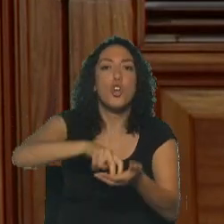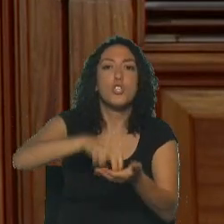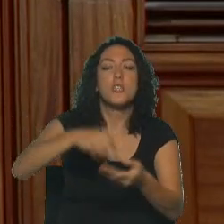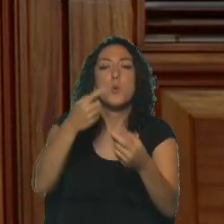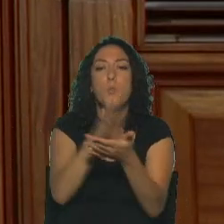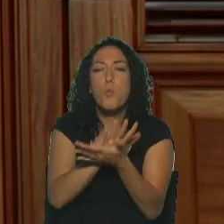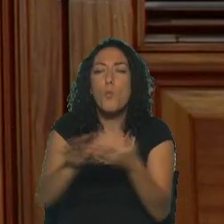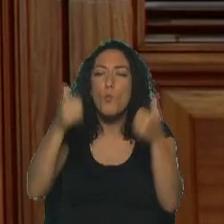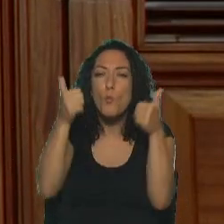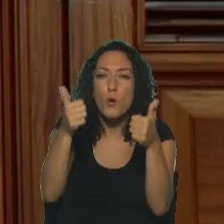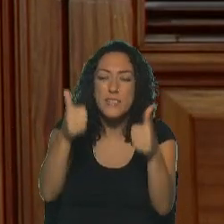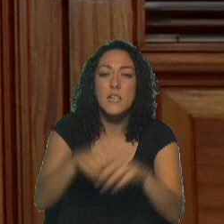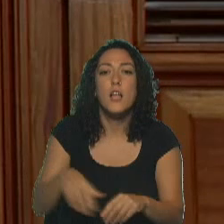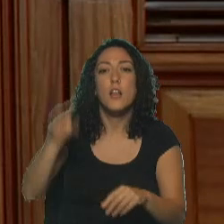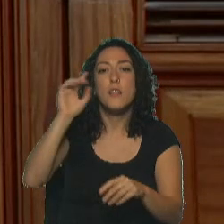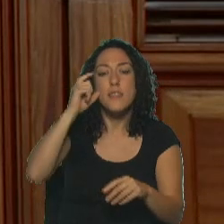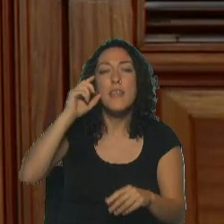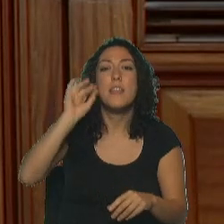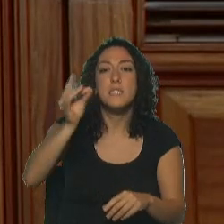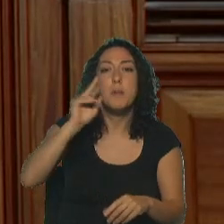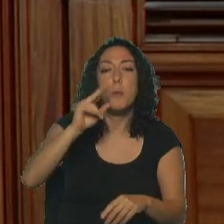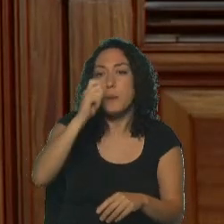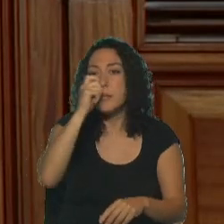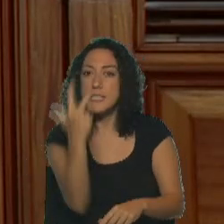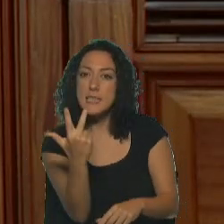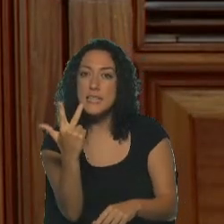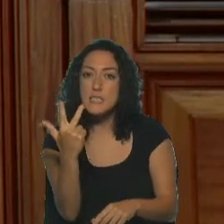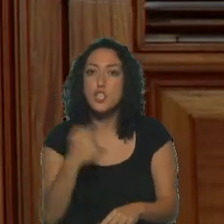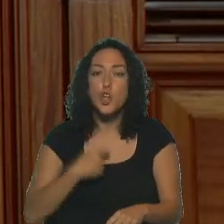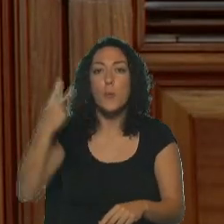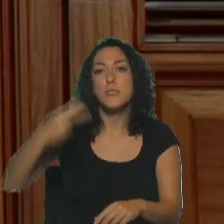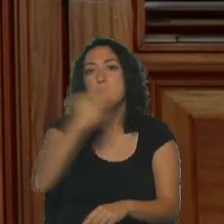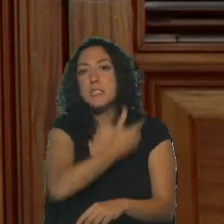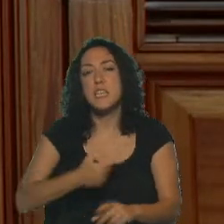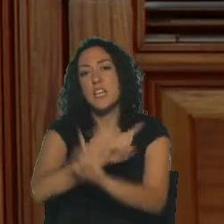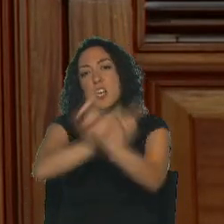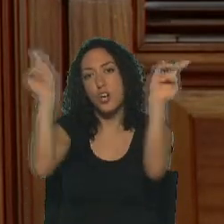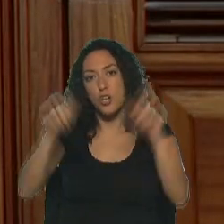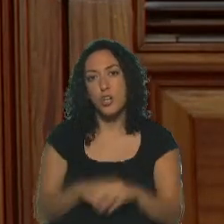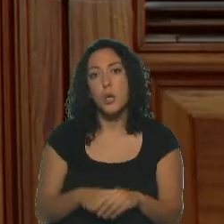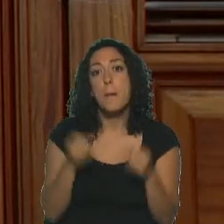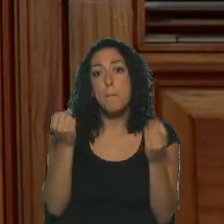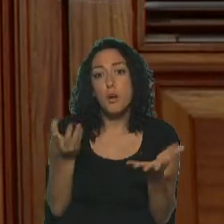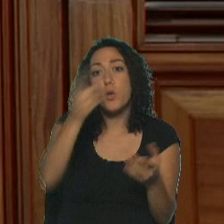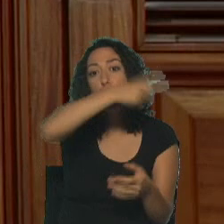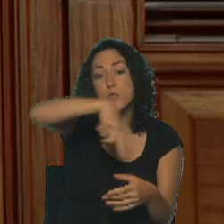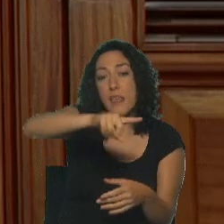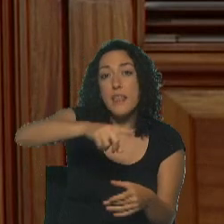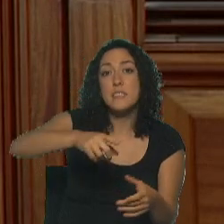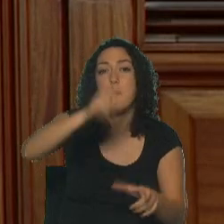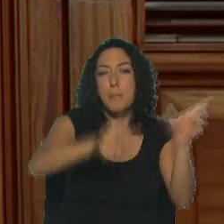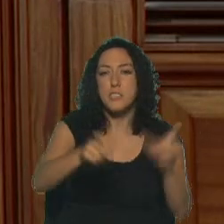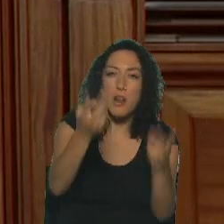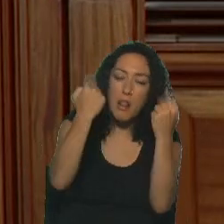diciembre del 2023... no voy a tener fuero, no voy a ser vicepresidenta, así que le va a poder dar la orden a sus